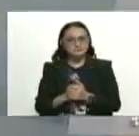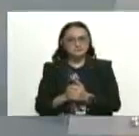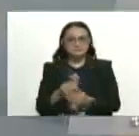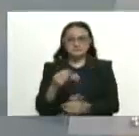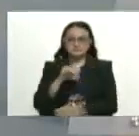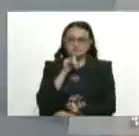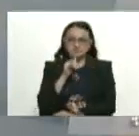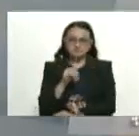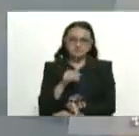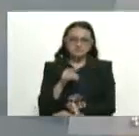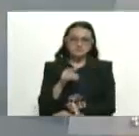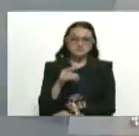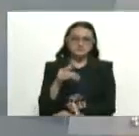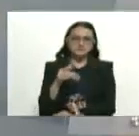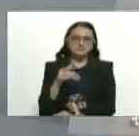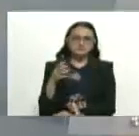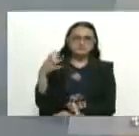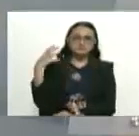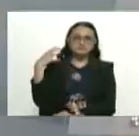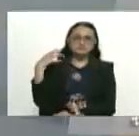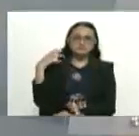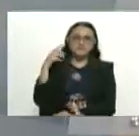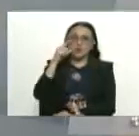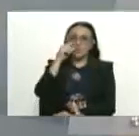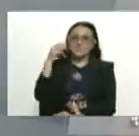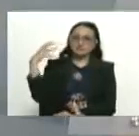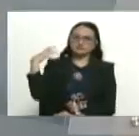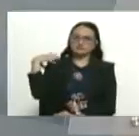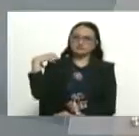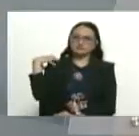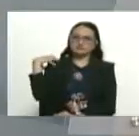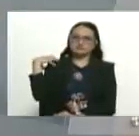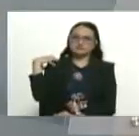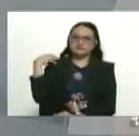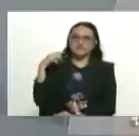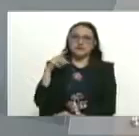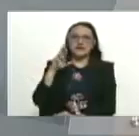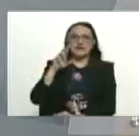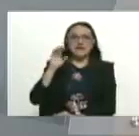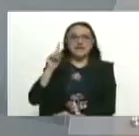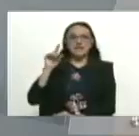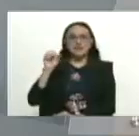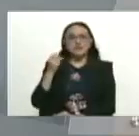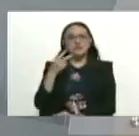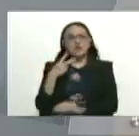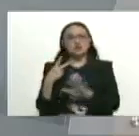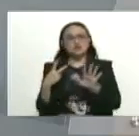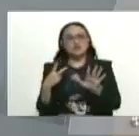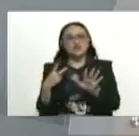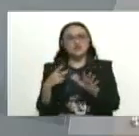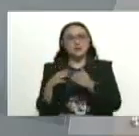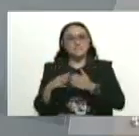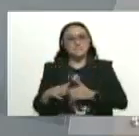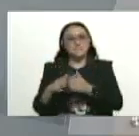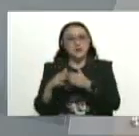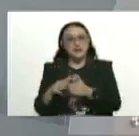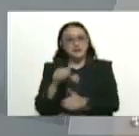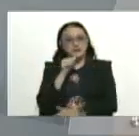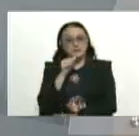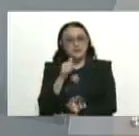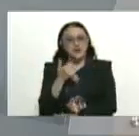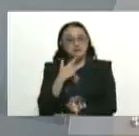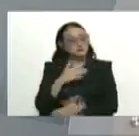Avanzamos. El almirante Arraf Abdel Adiz Suleimán Gutiérrez, comandante de la Red número 7, Marítima e Insular, manifestó